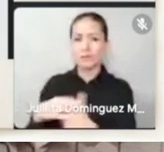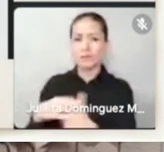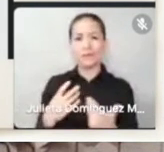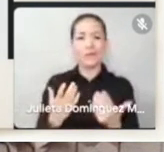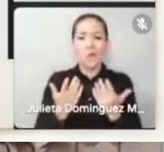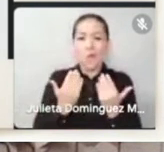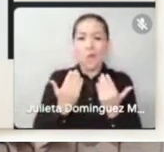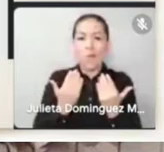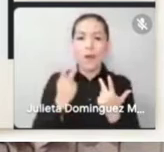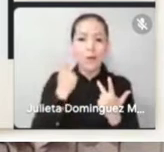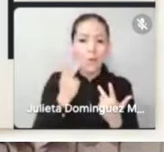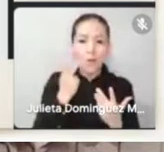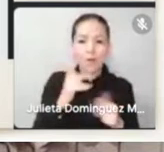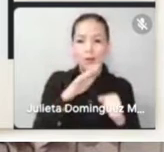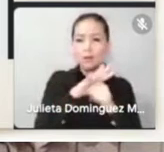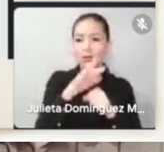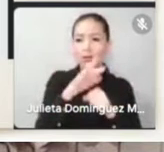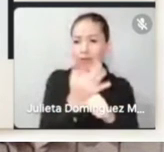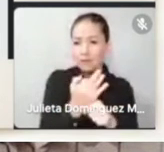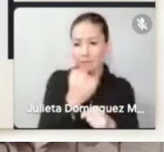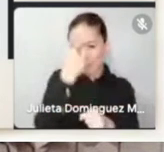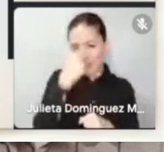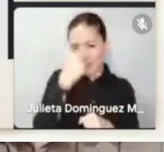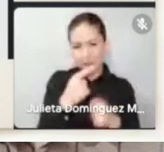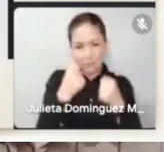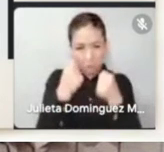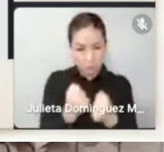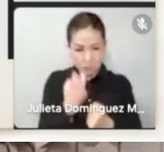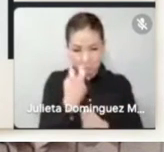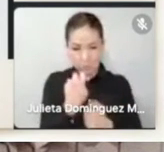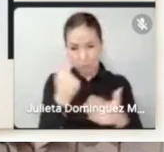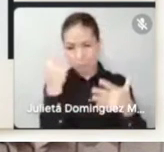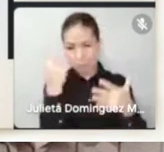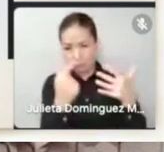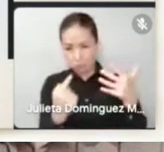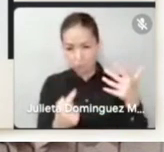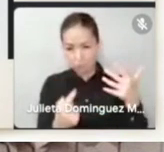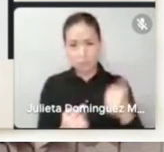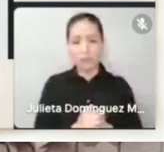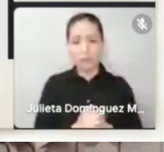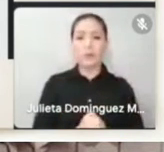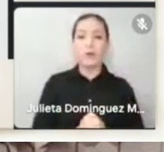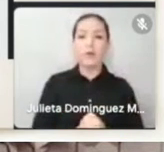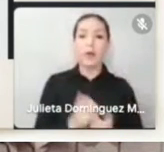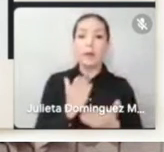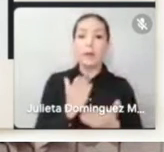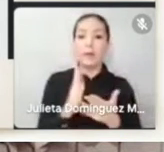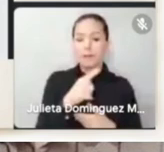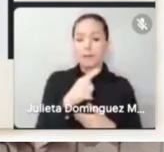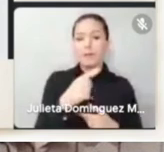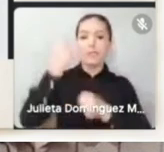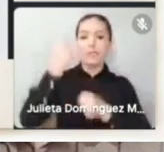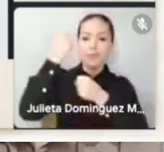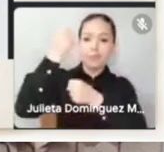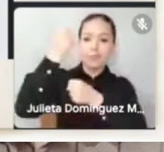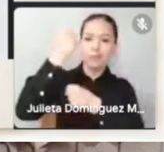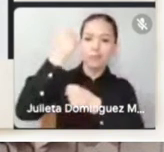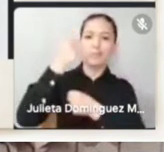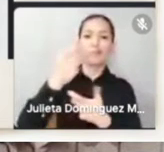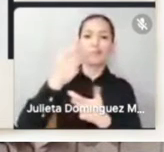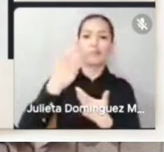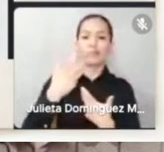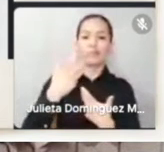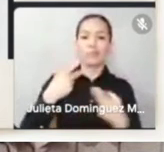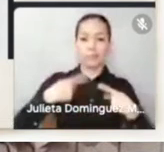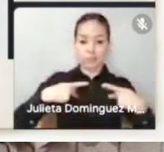prueba alguna que acredite tal aseveración. Además de que las manifestaciones públicas que realizaron